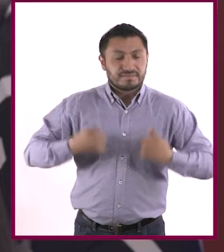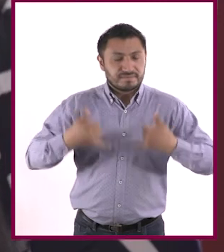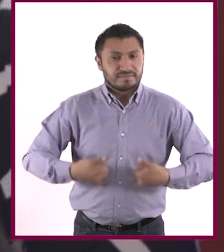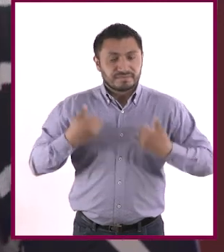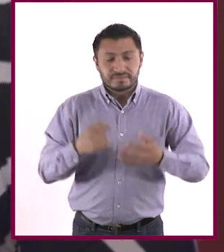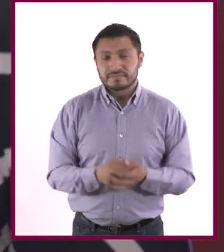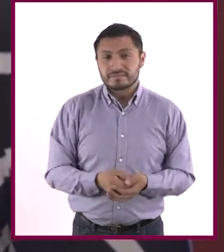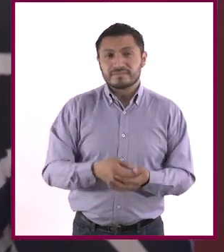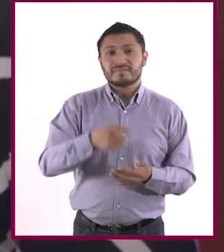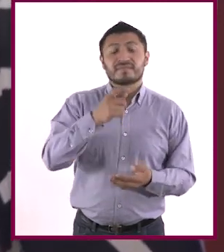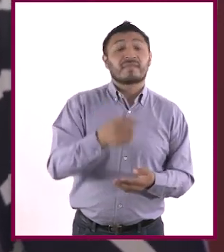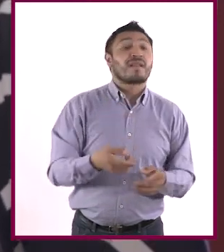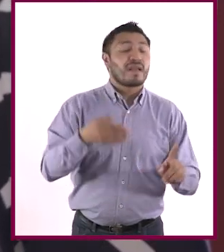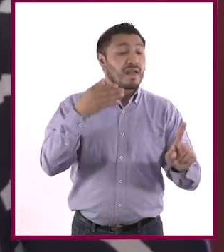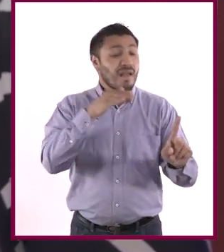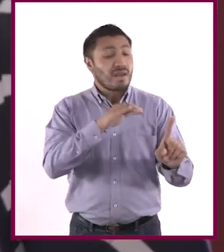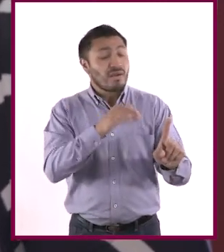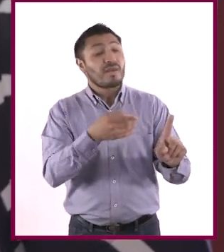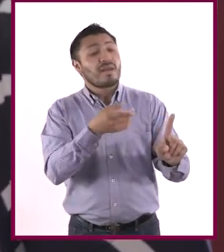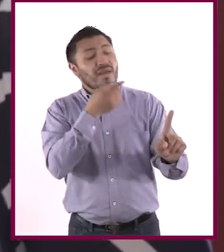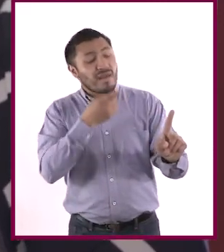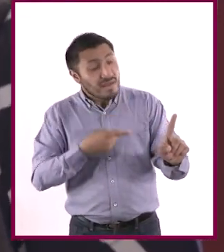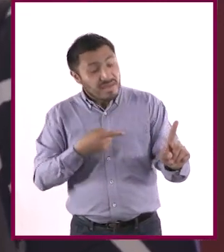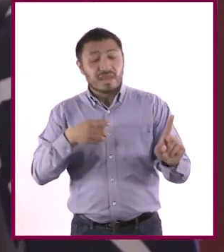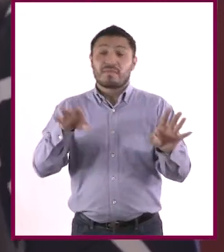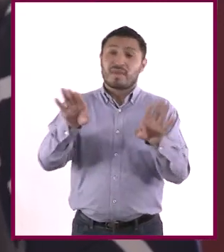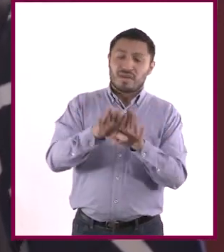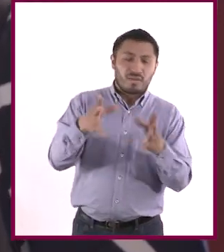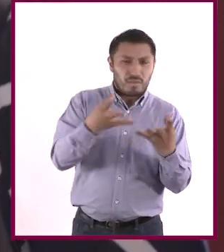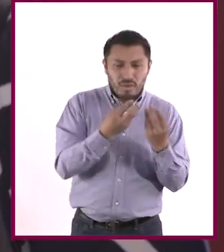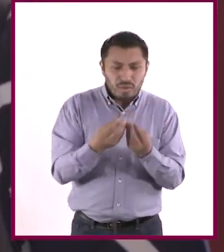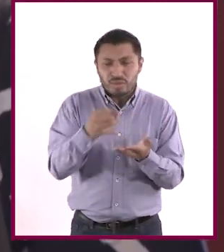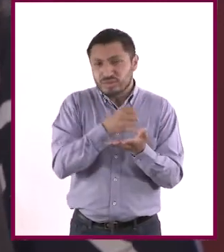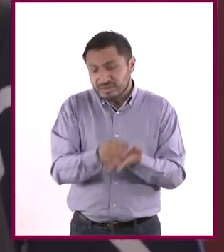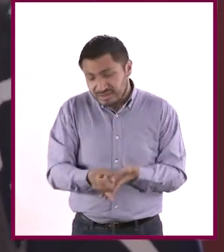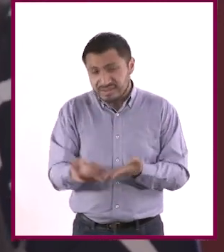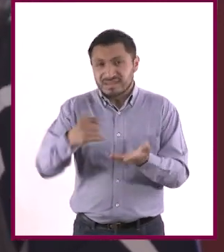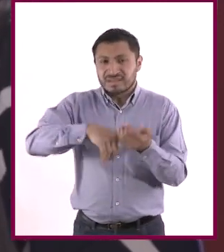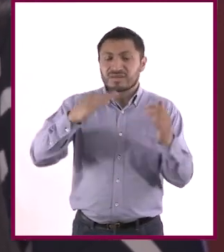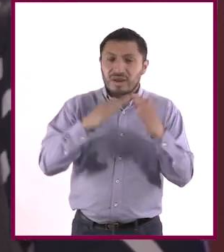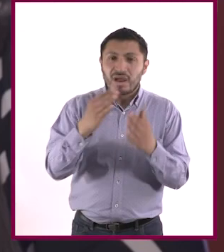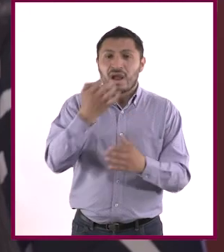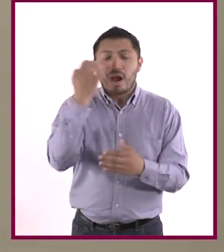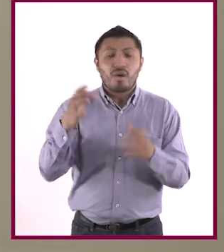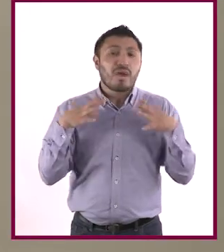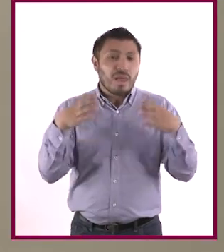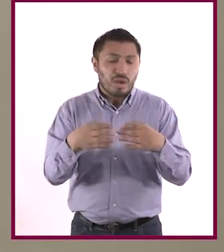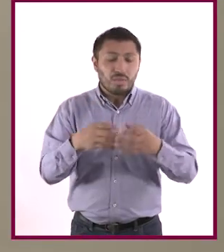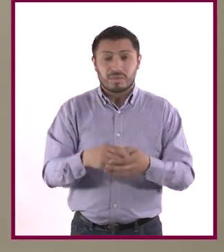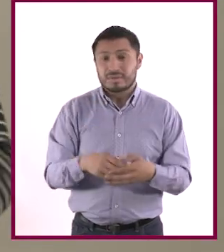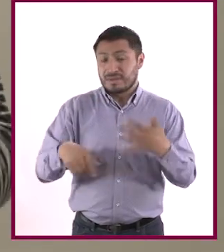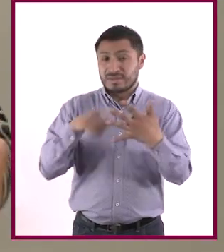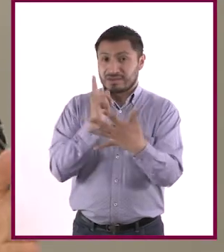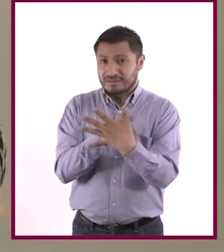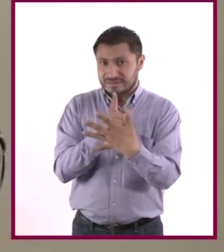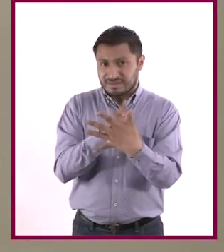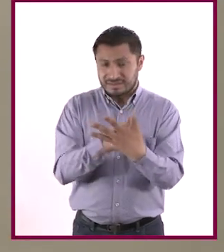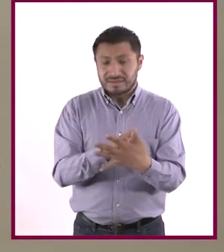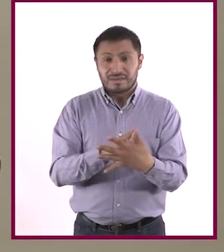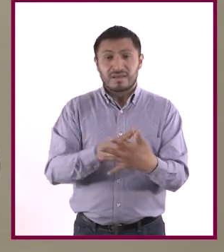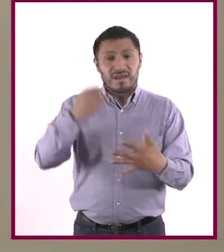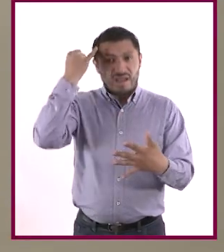adolescentes, consultándolos en cuanto a la toma de decisiones en el hogar, en la escuela o en la comunidad. 5.